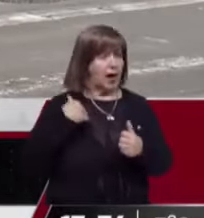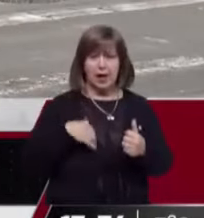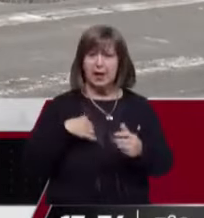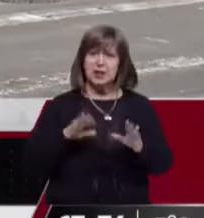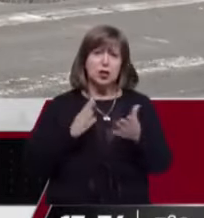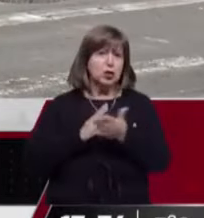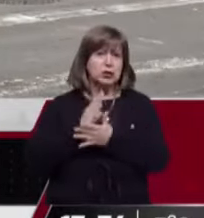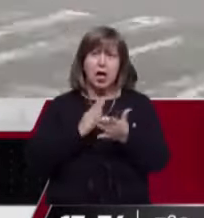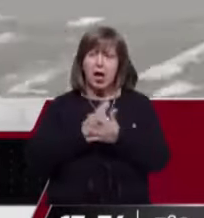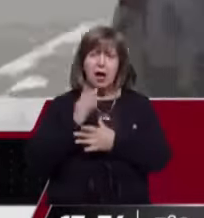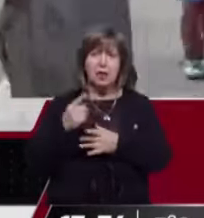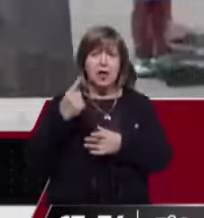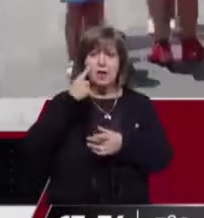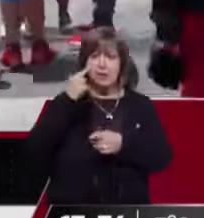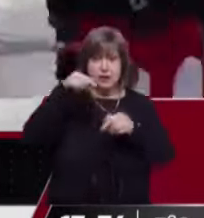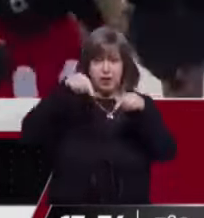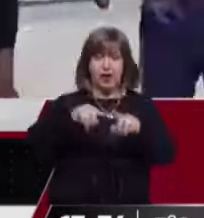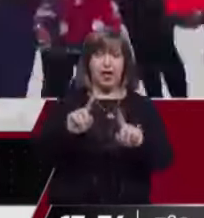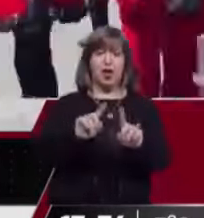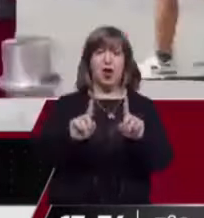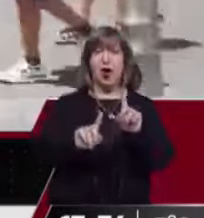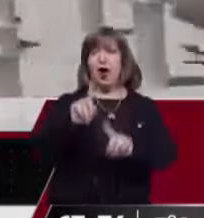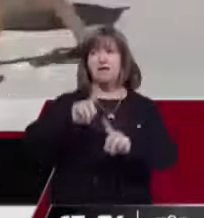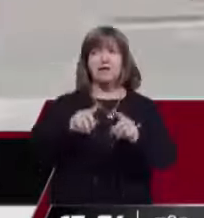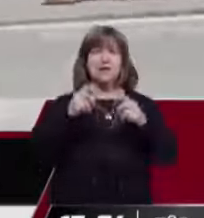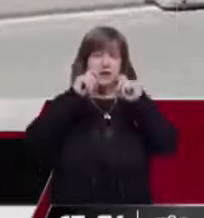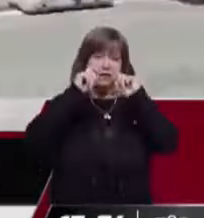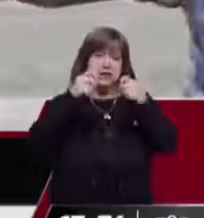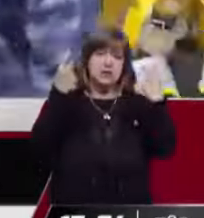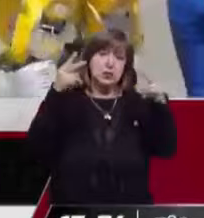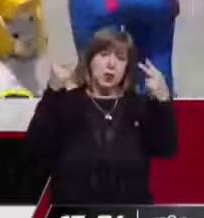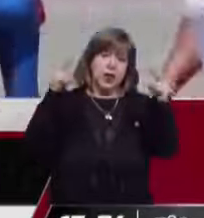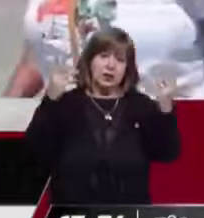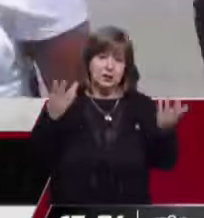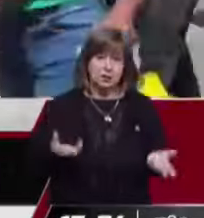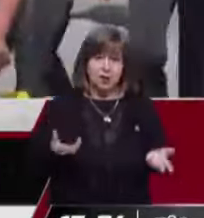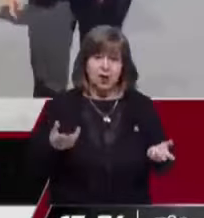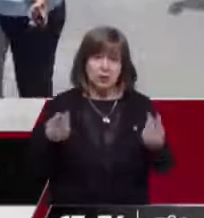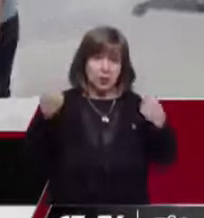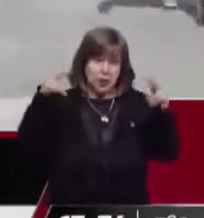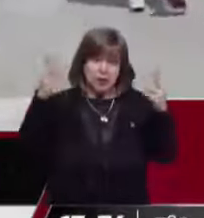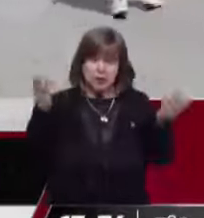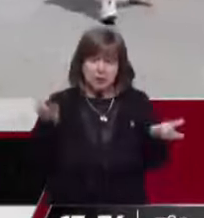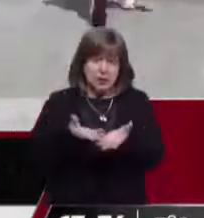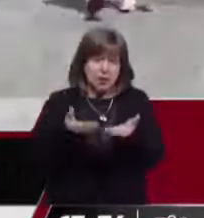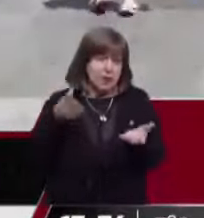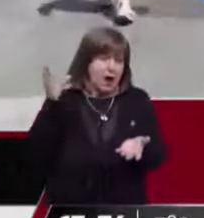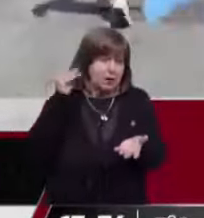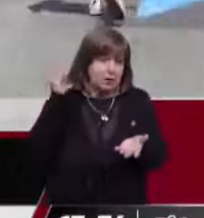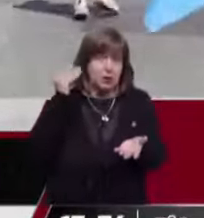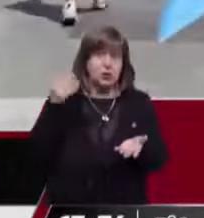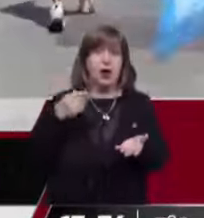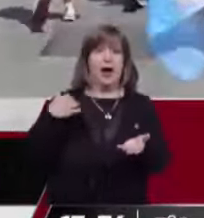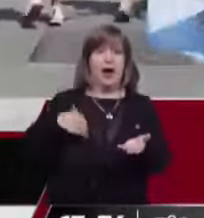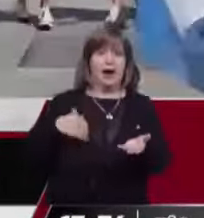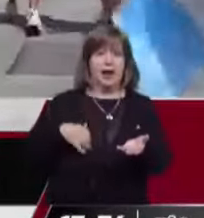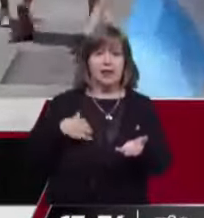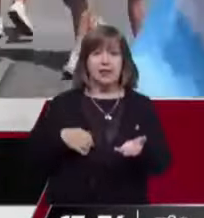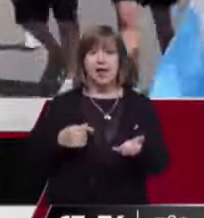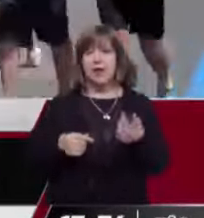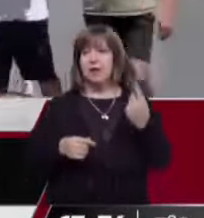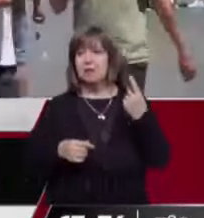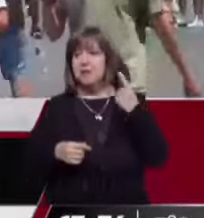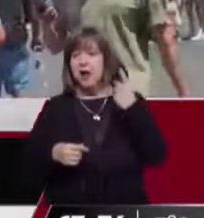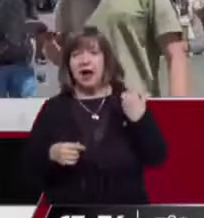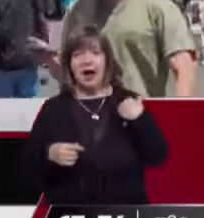es gente que viva aquí en Nueva York, en su mayoría son turistas, ¿eh? Hay aquí y allá, la gente le